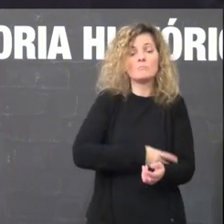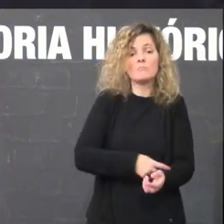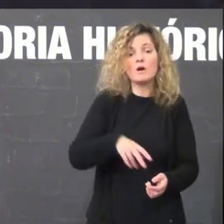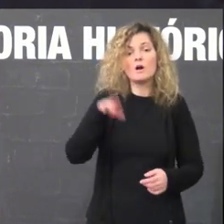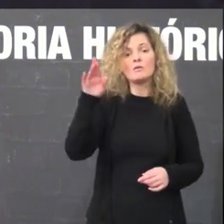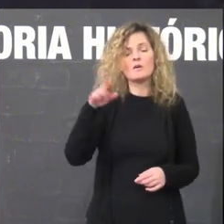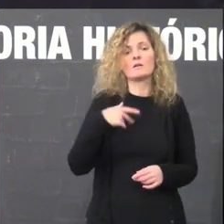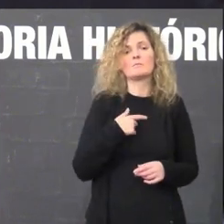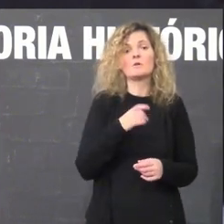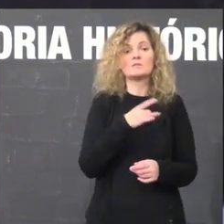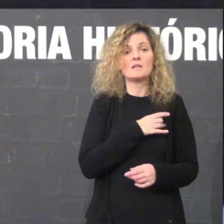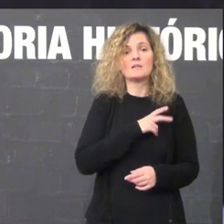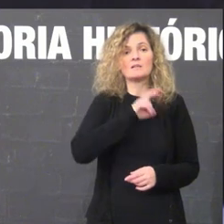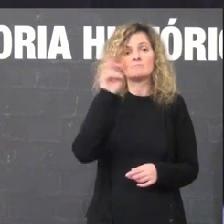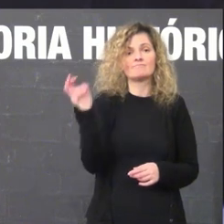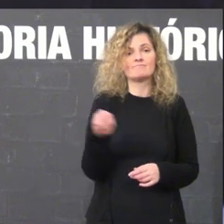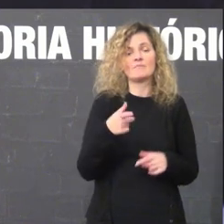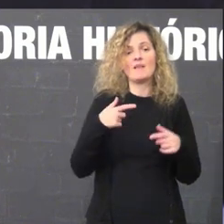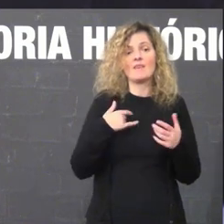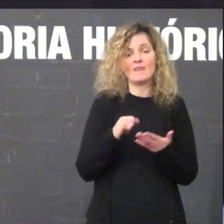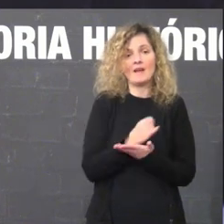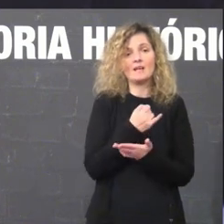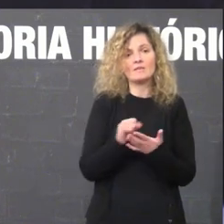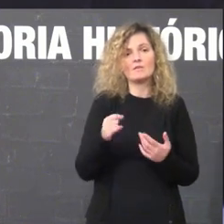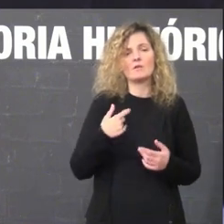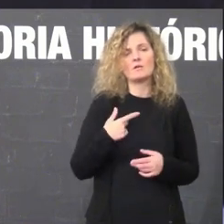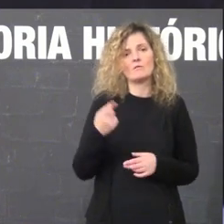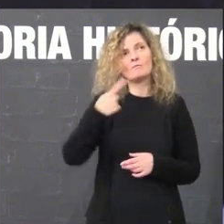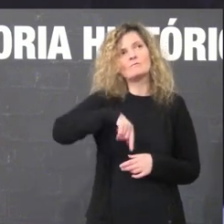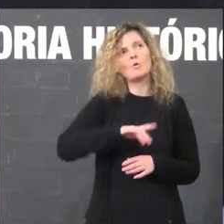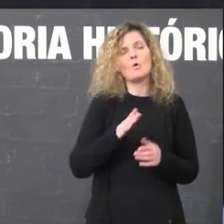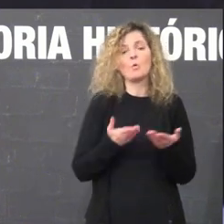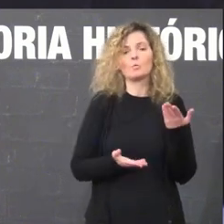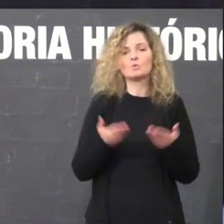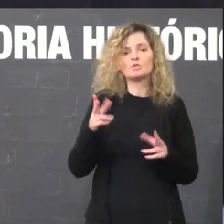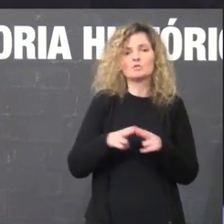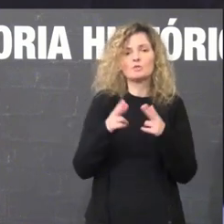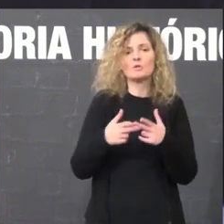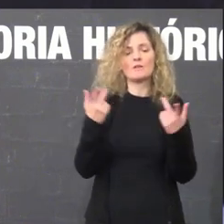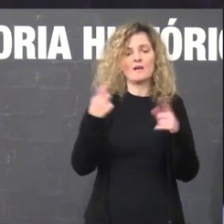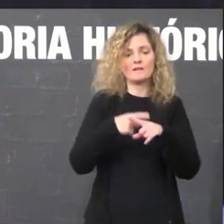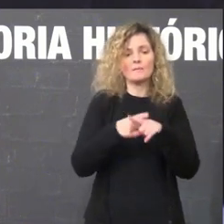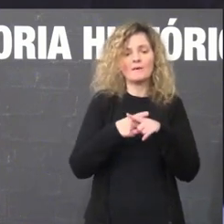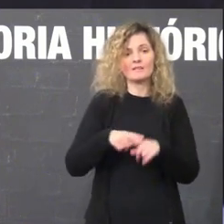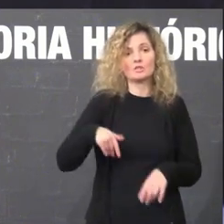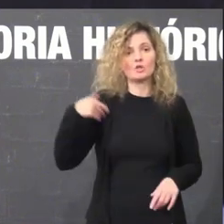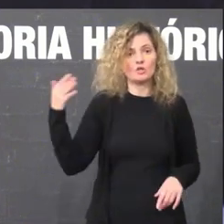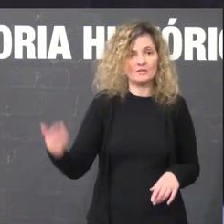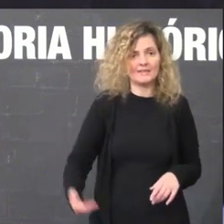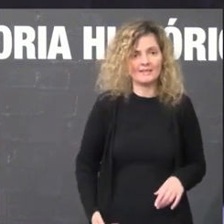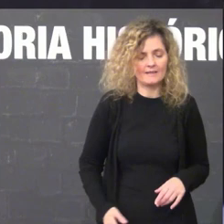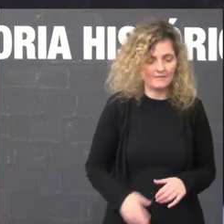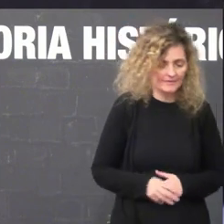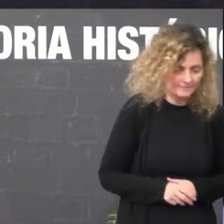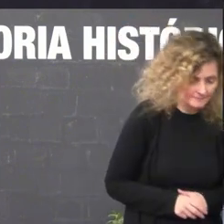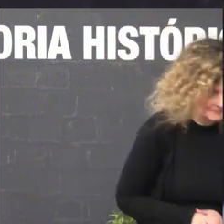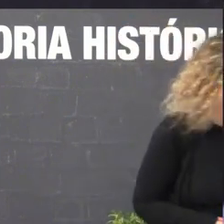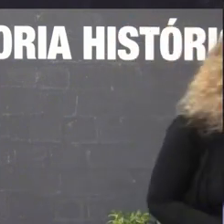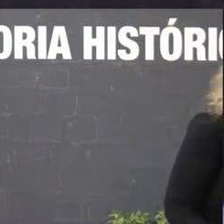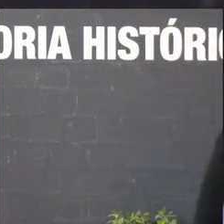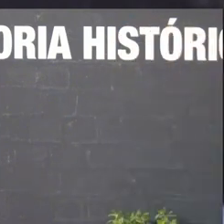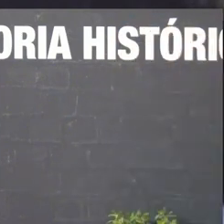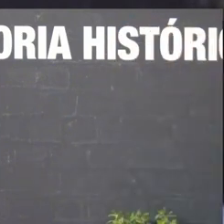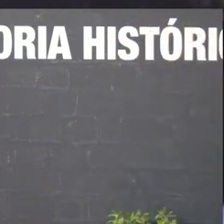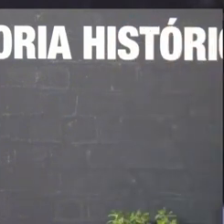anarquismo el sindicalismo de clase las aspiraciones de Justicia social de reparto de la riqueza la saca de lo aceptable